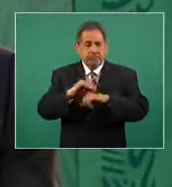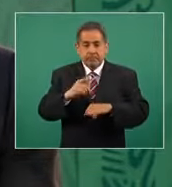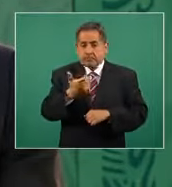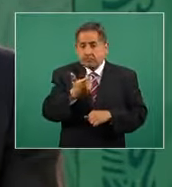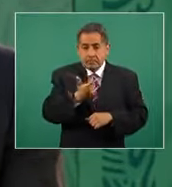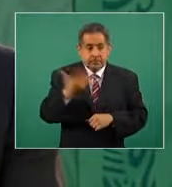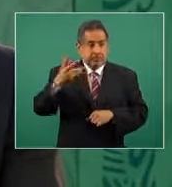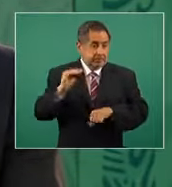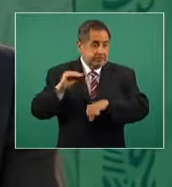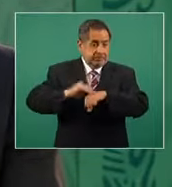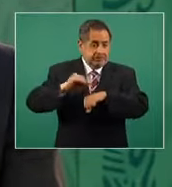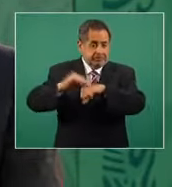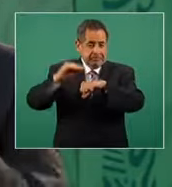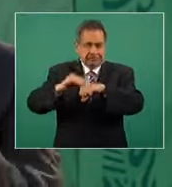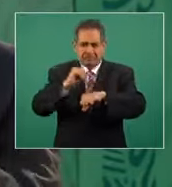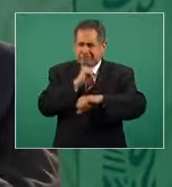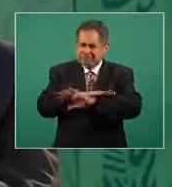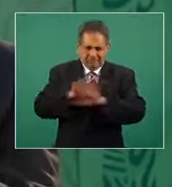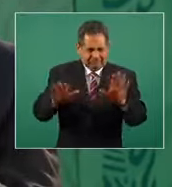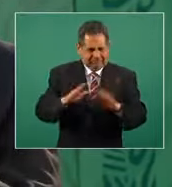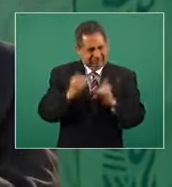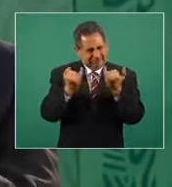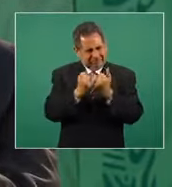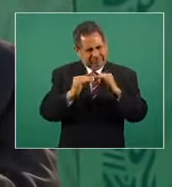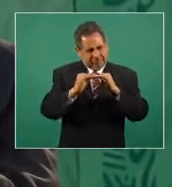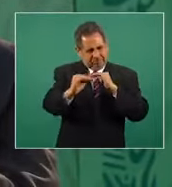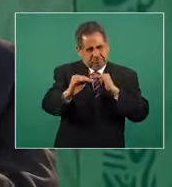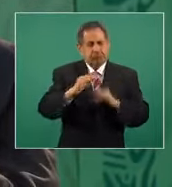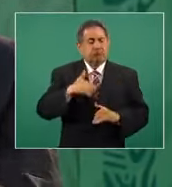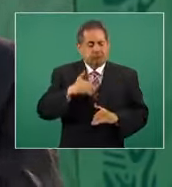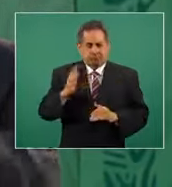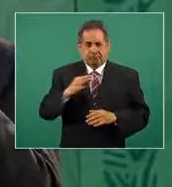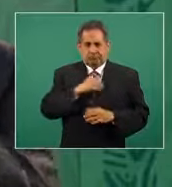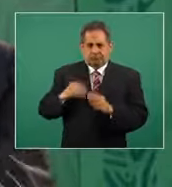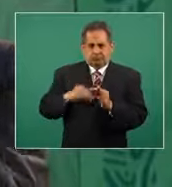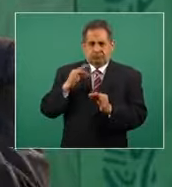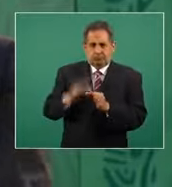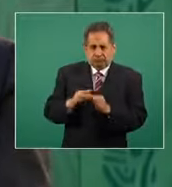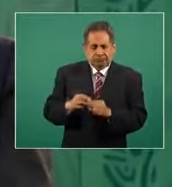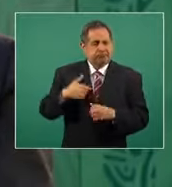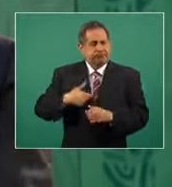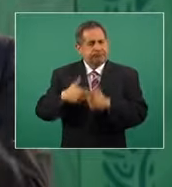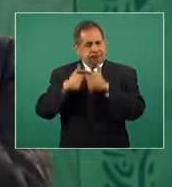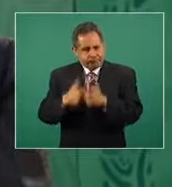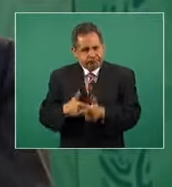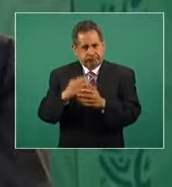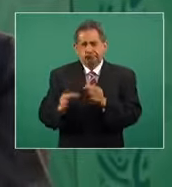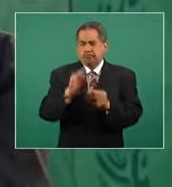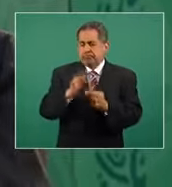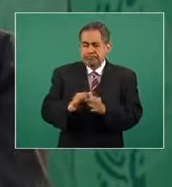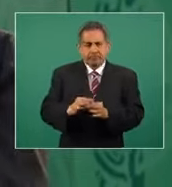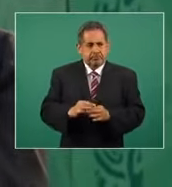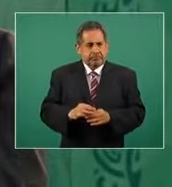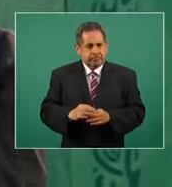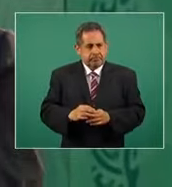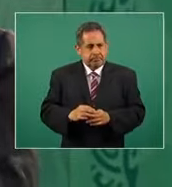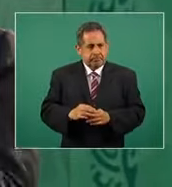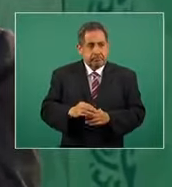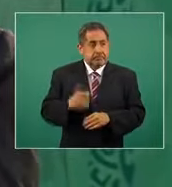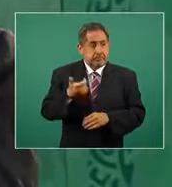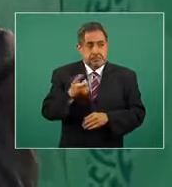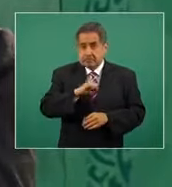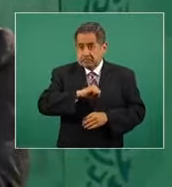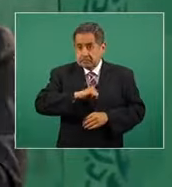precio de la luz y lo he cumplido y lo voy a seguir cumpliendo. No va a aumentar